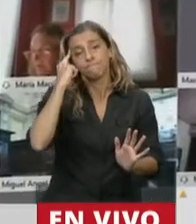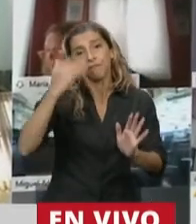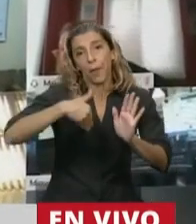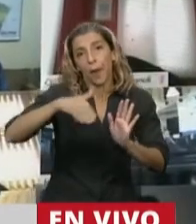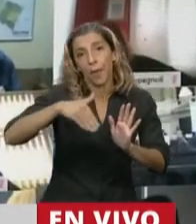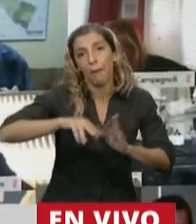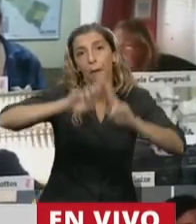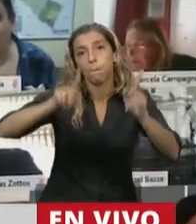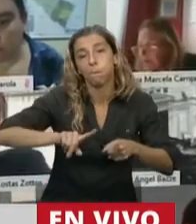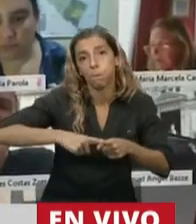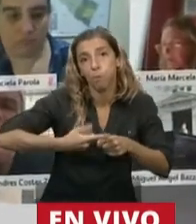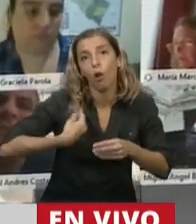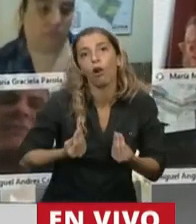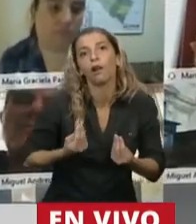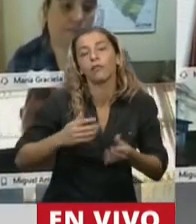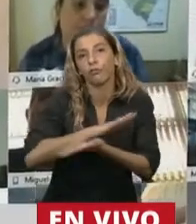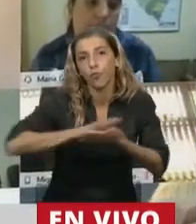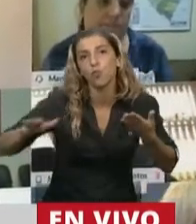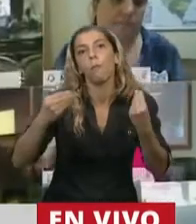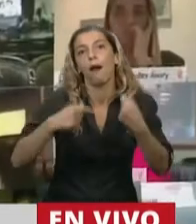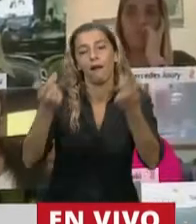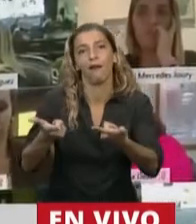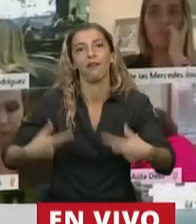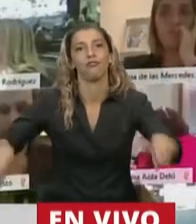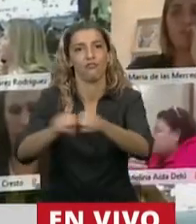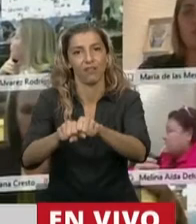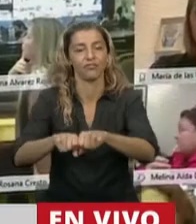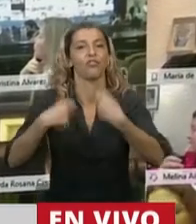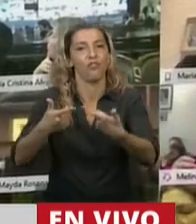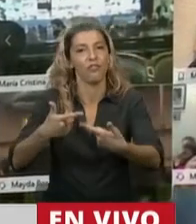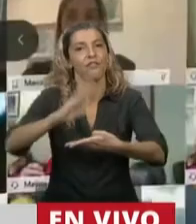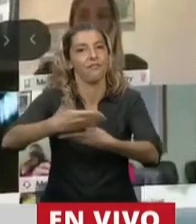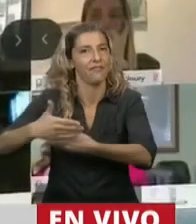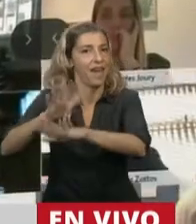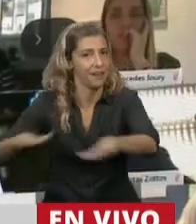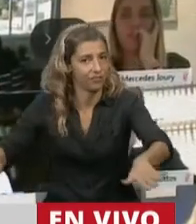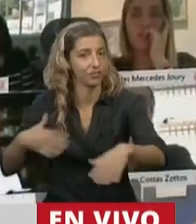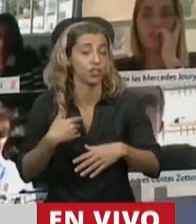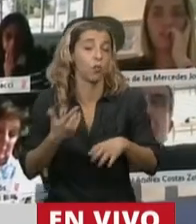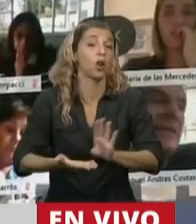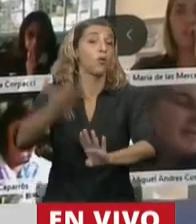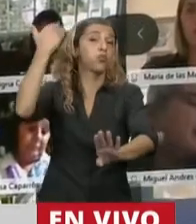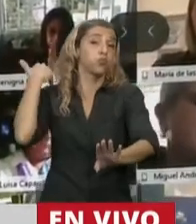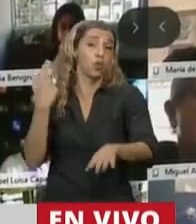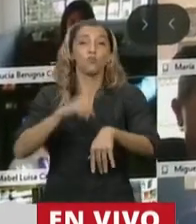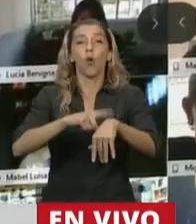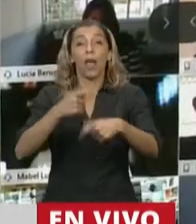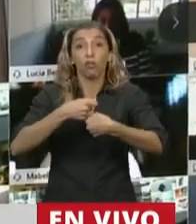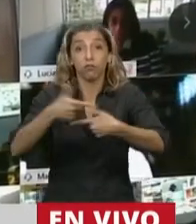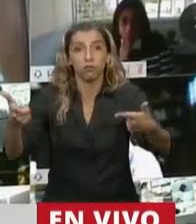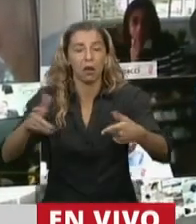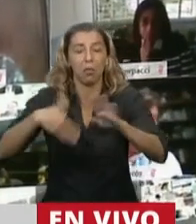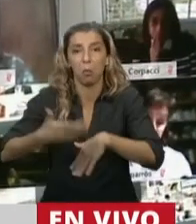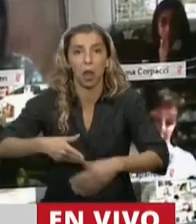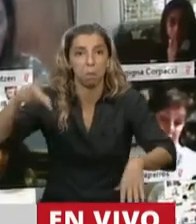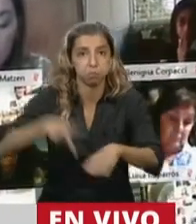de conectividad y de provisión de computadoras que vuelvo a afirmar que se habían discontinuado. Y por